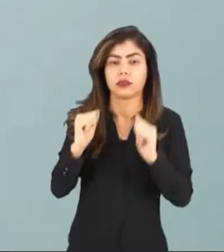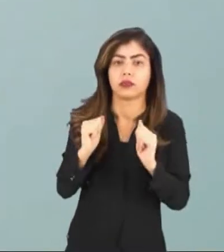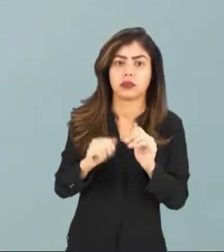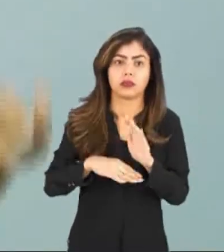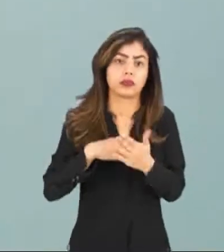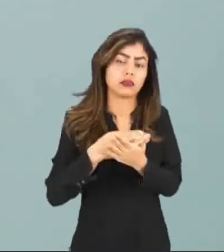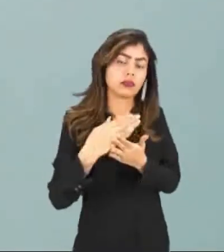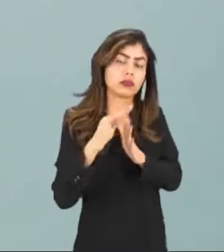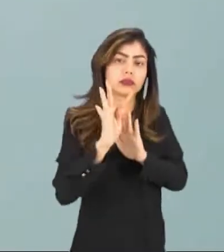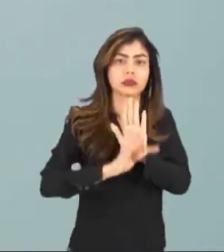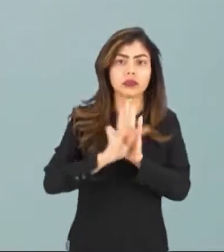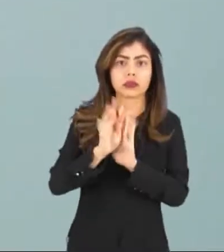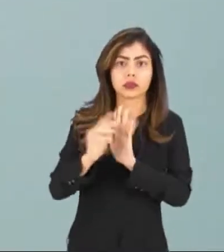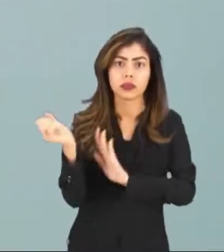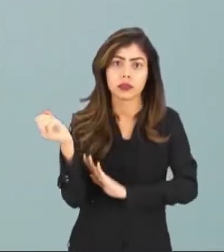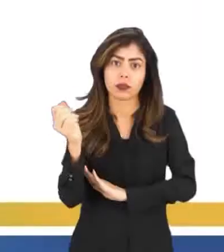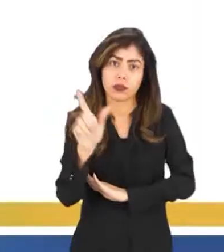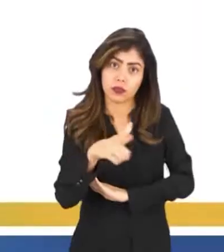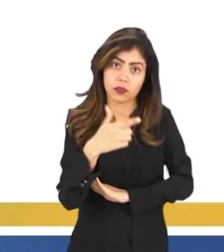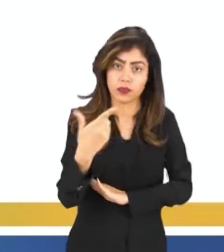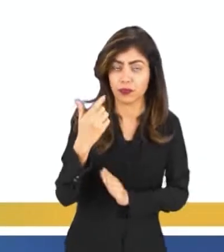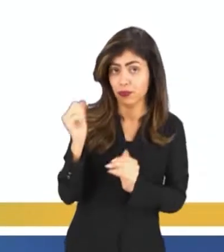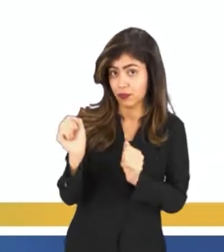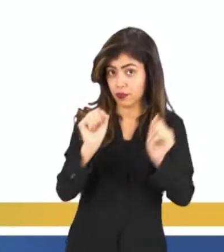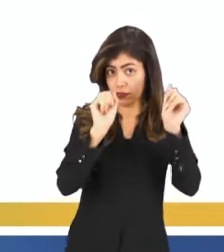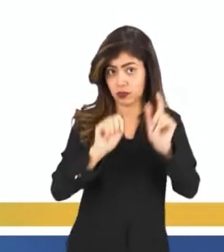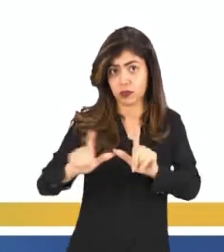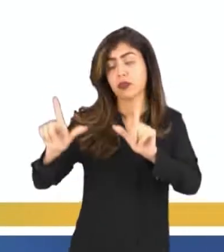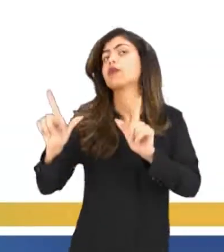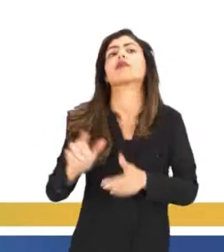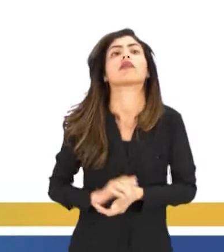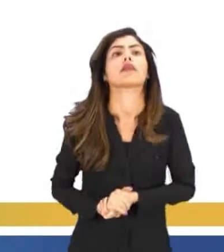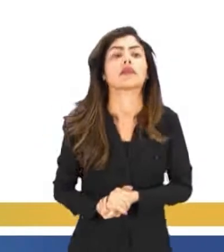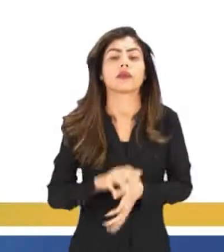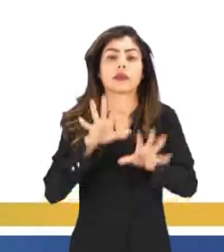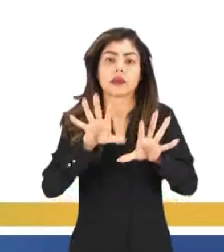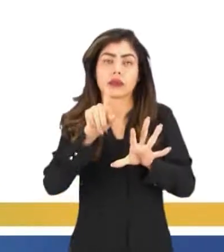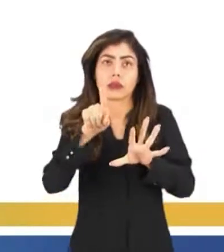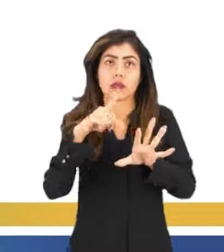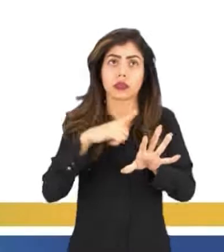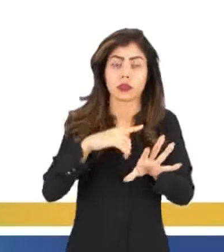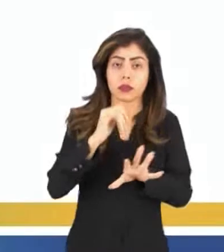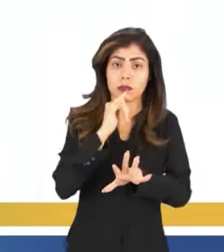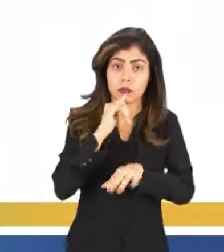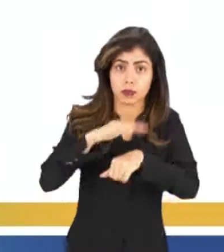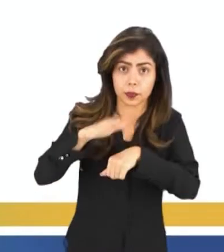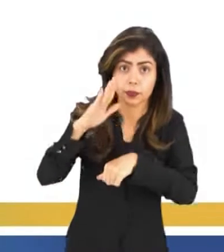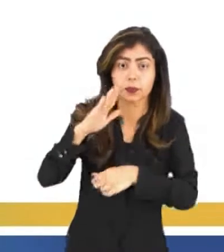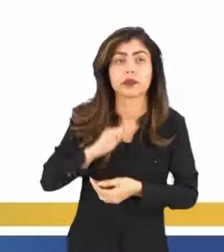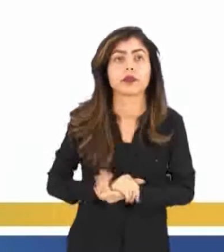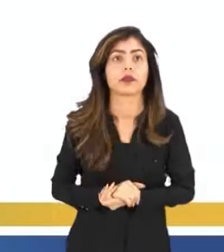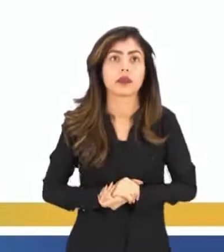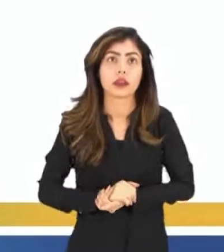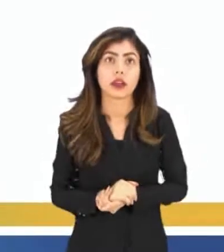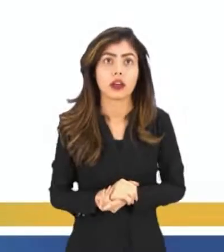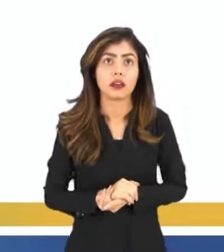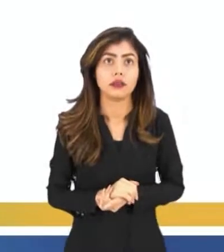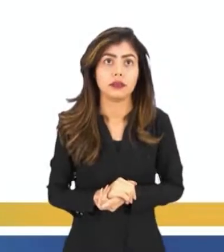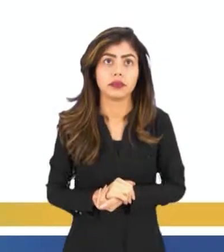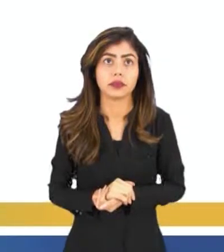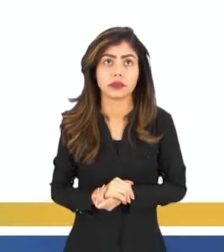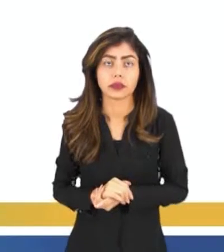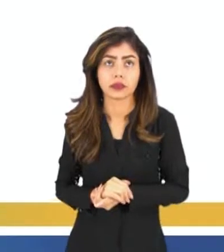introducción vamos para el próximo año aquí nos tenemos más de centros que más